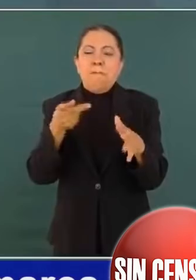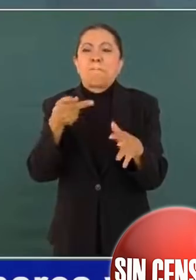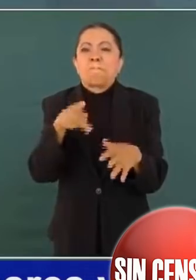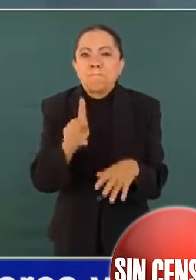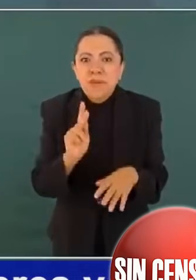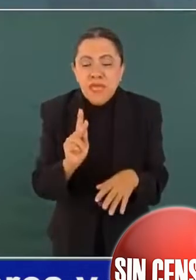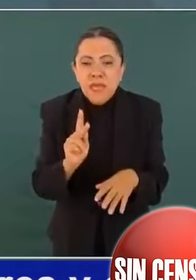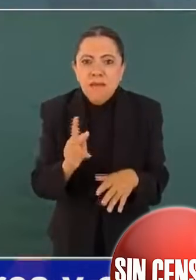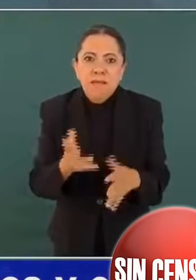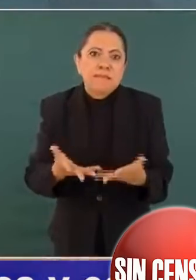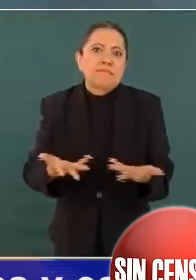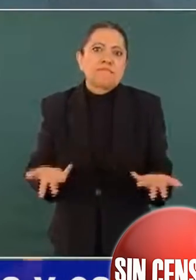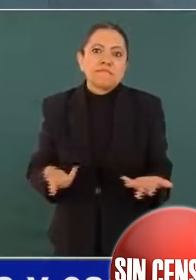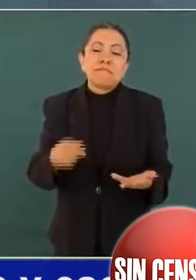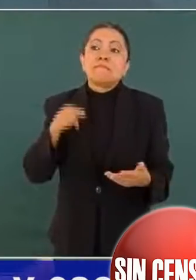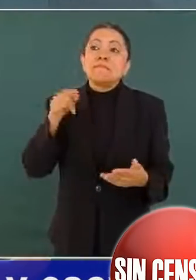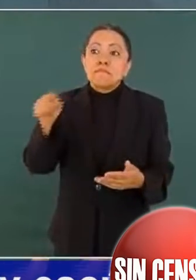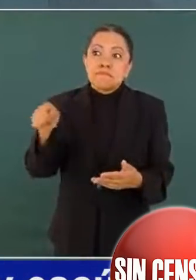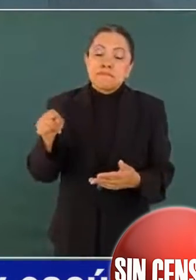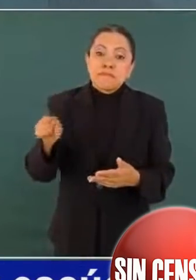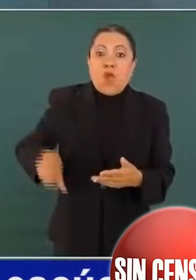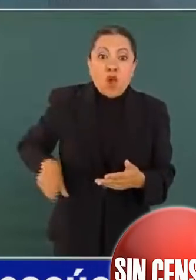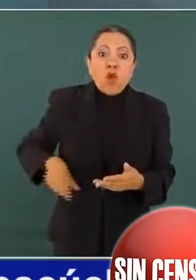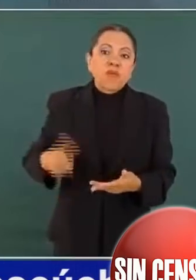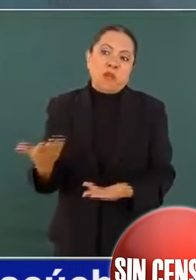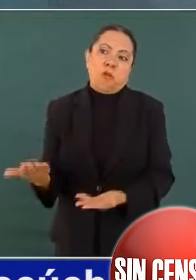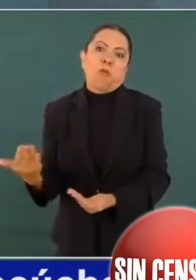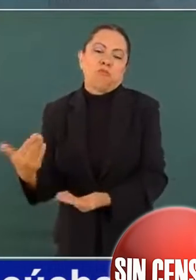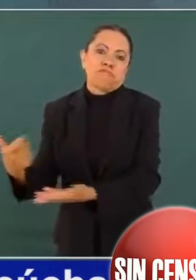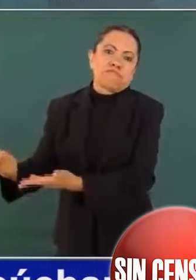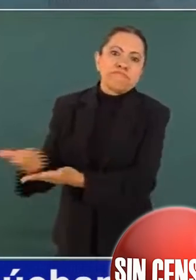se mantenían del presupuesto.